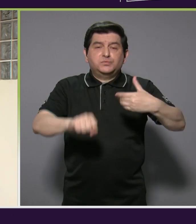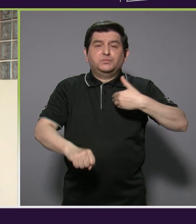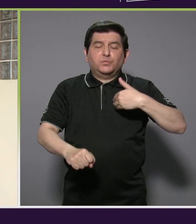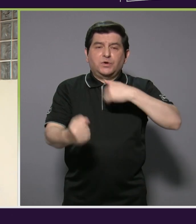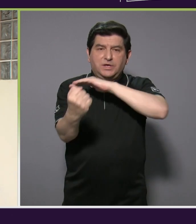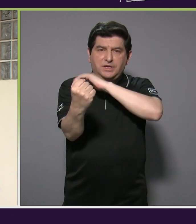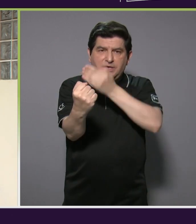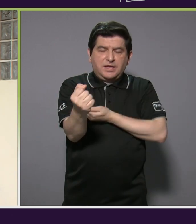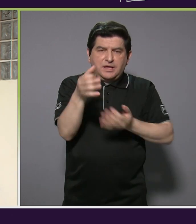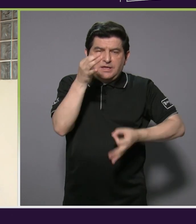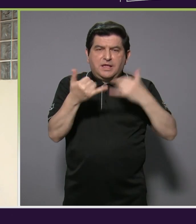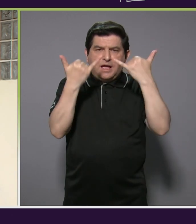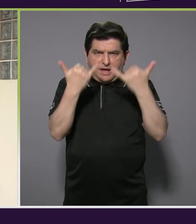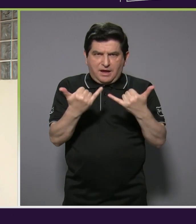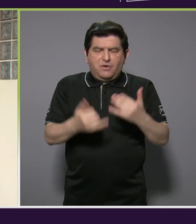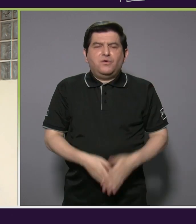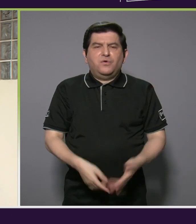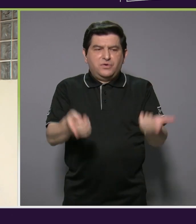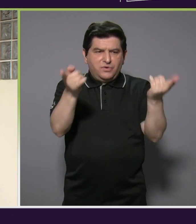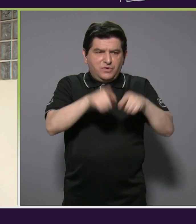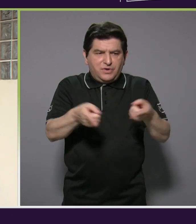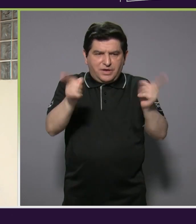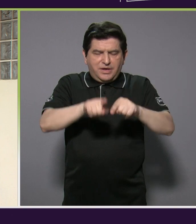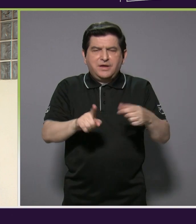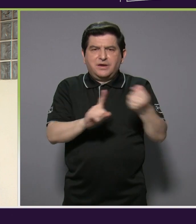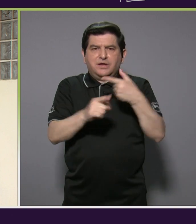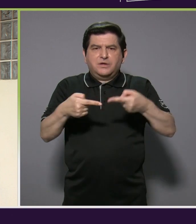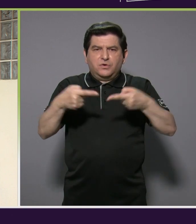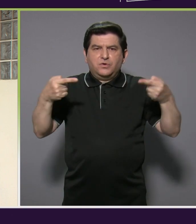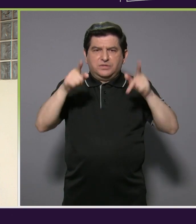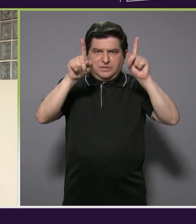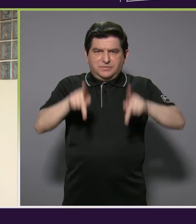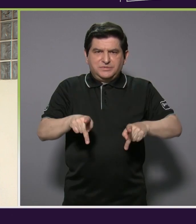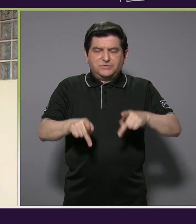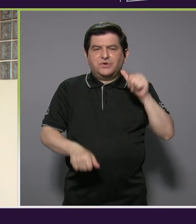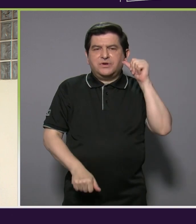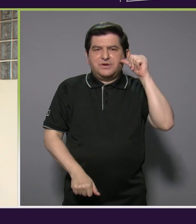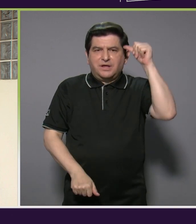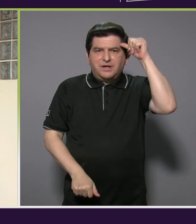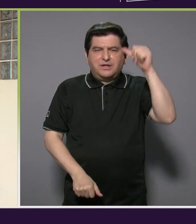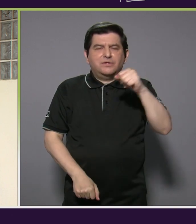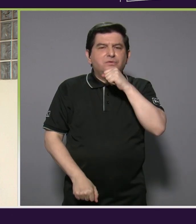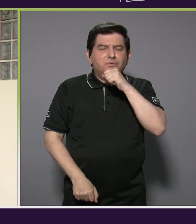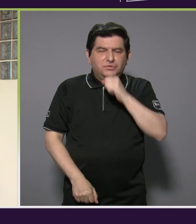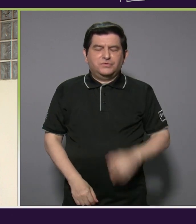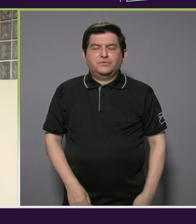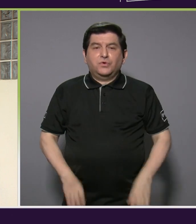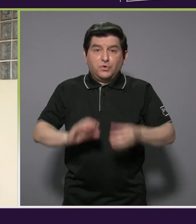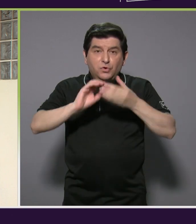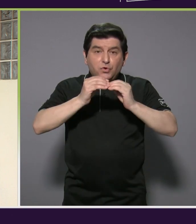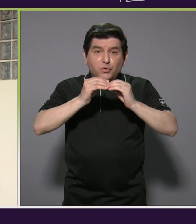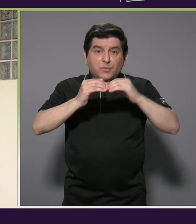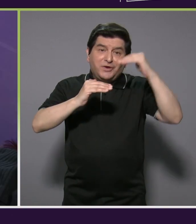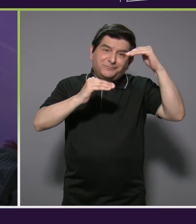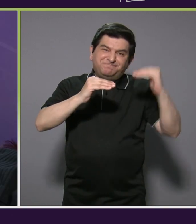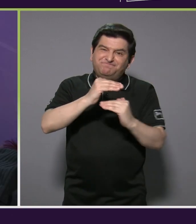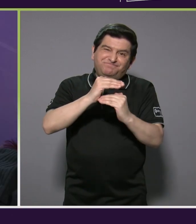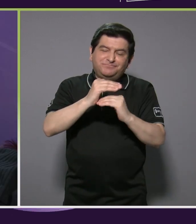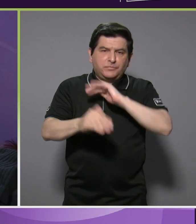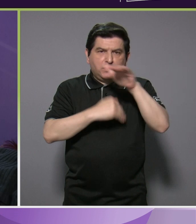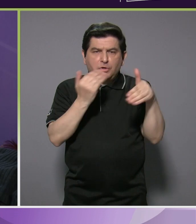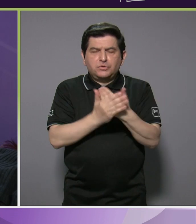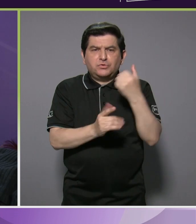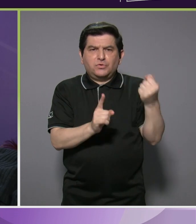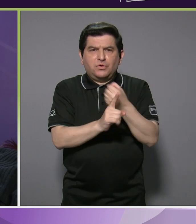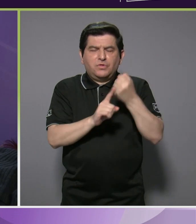Judicial, ahorita tramitándose en casos de violencia contra persona adulta mayor, y además es un subregistro porque todo lo que es la